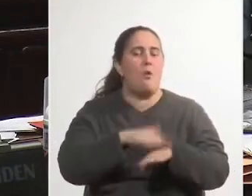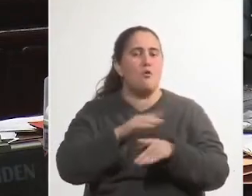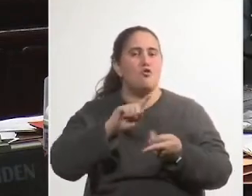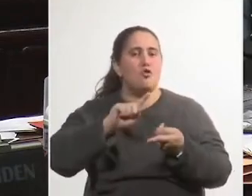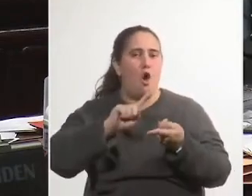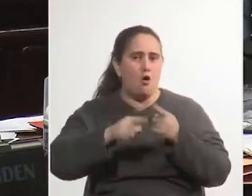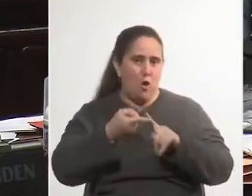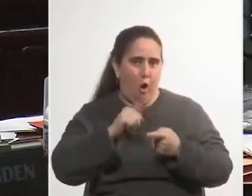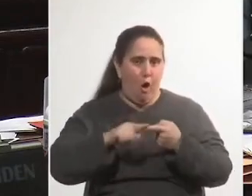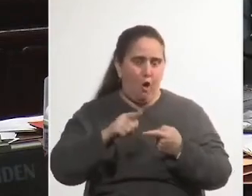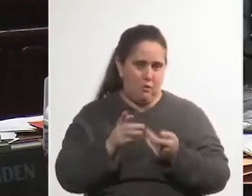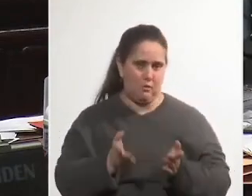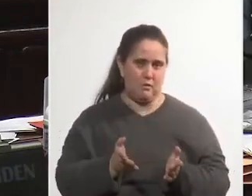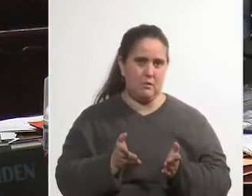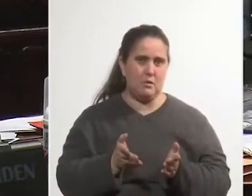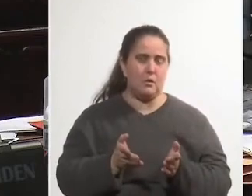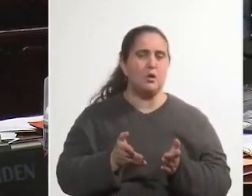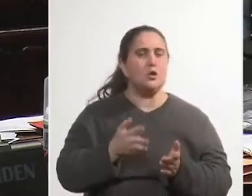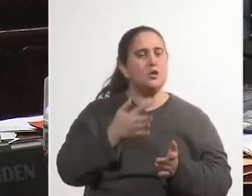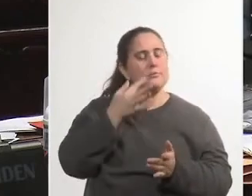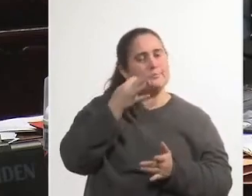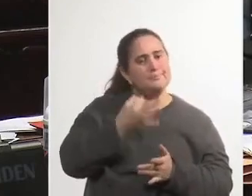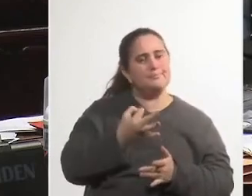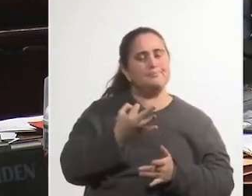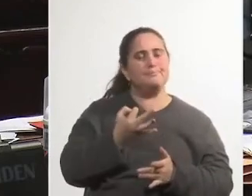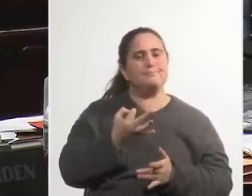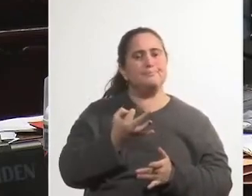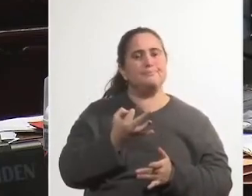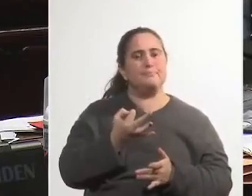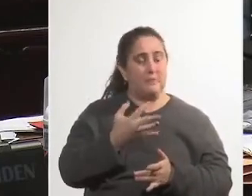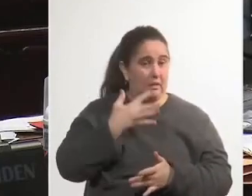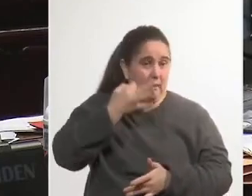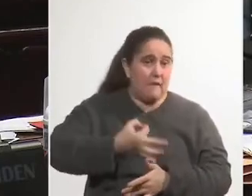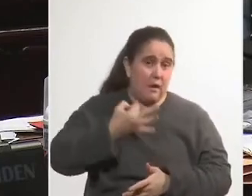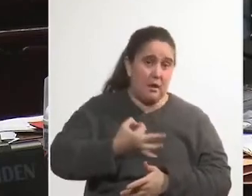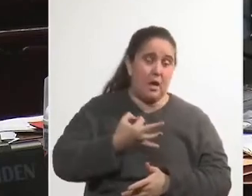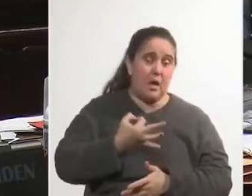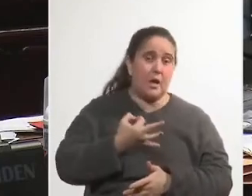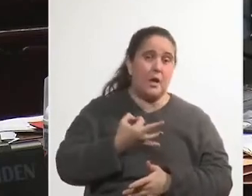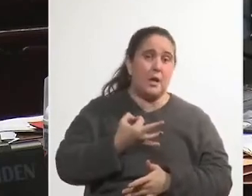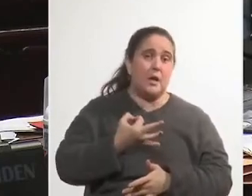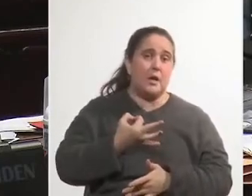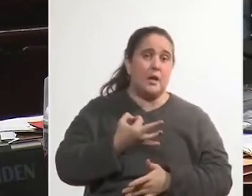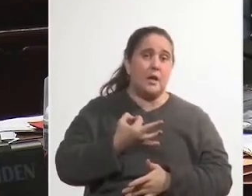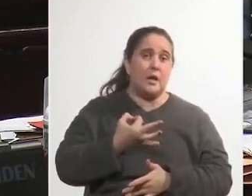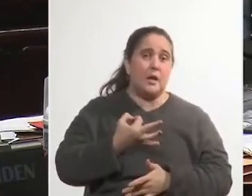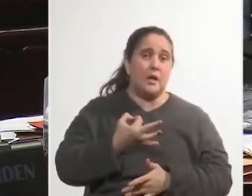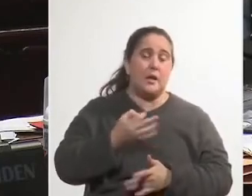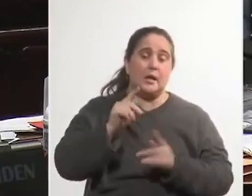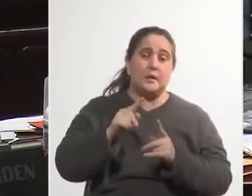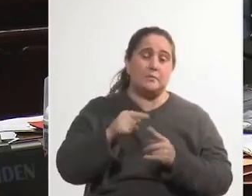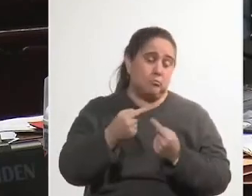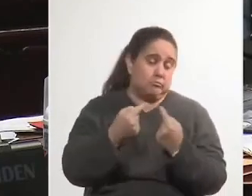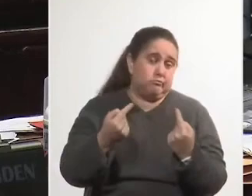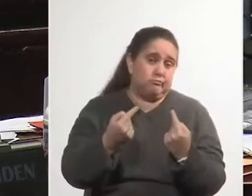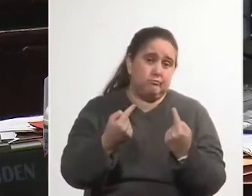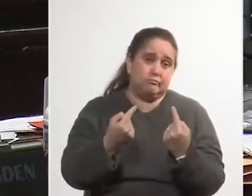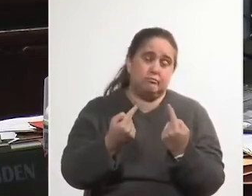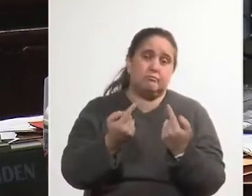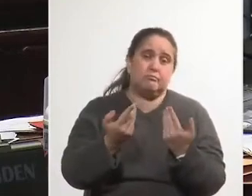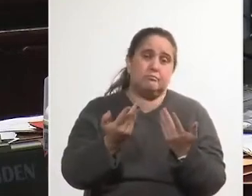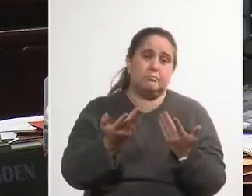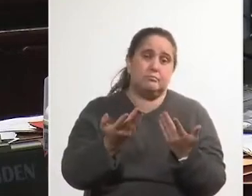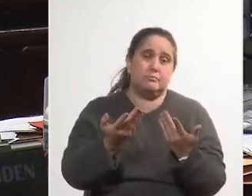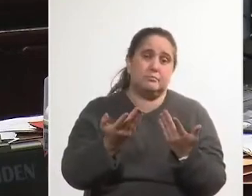negociación colectiva. Yo diría que, honestamente, estas disposiciones que se